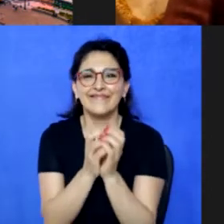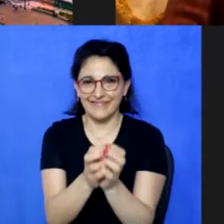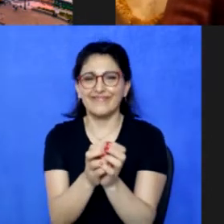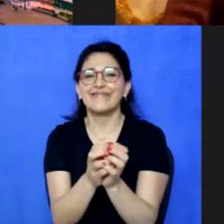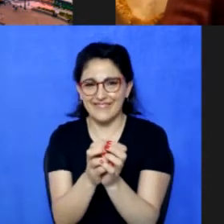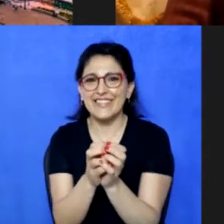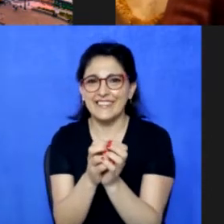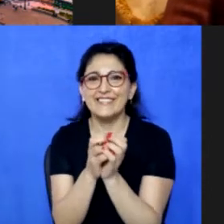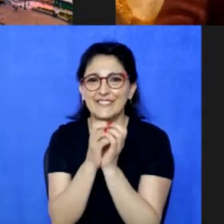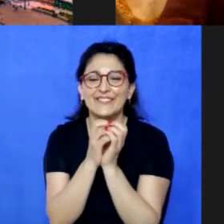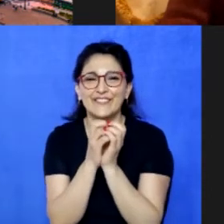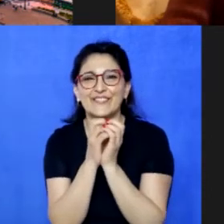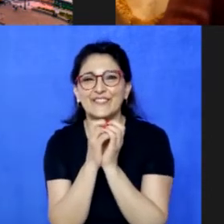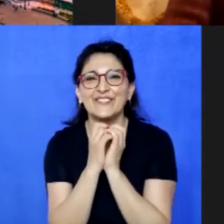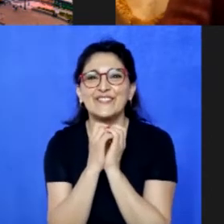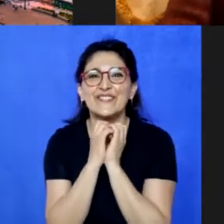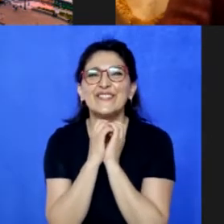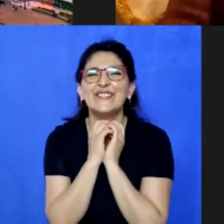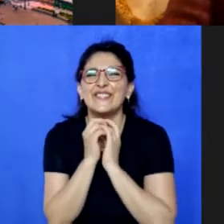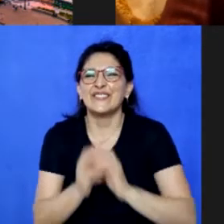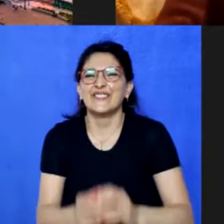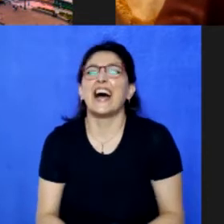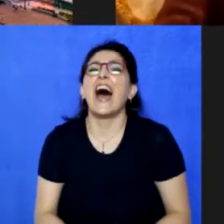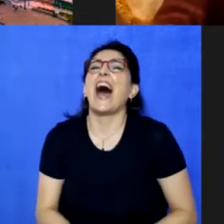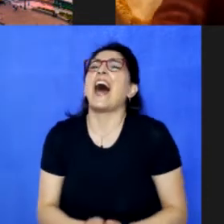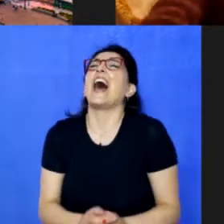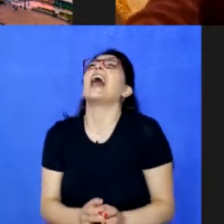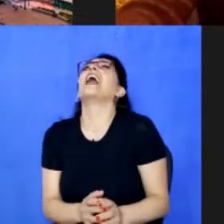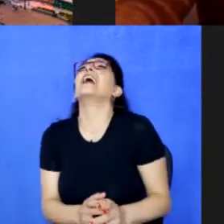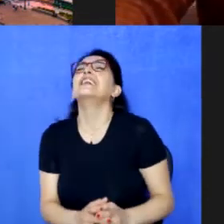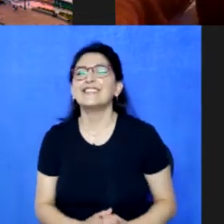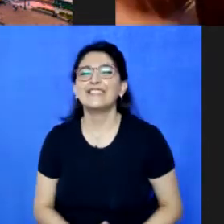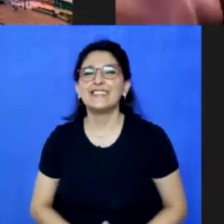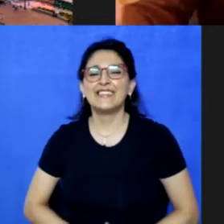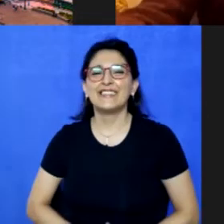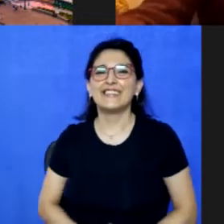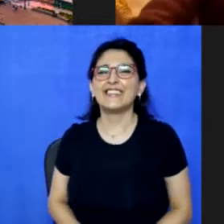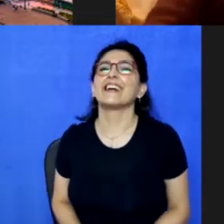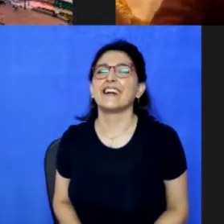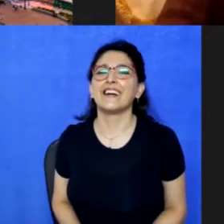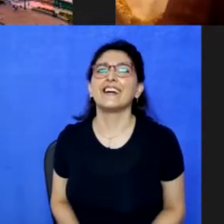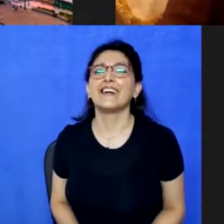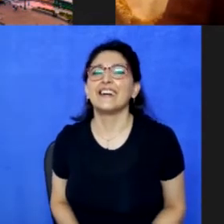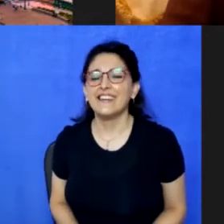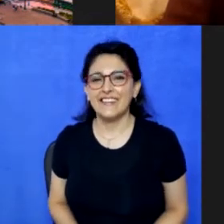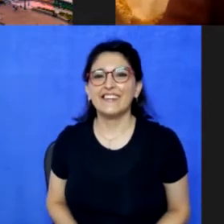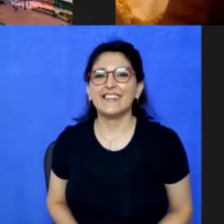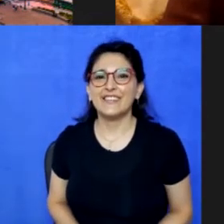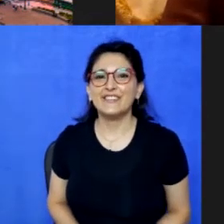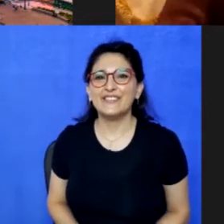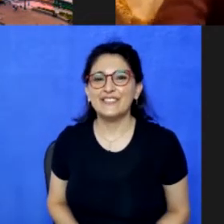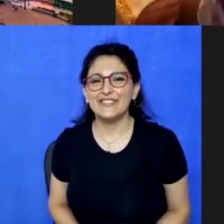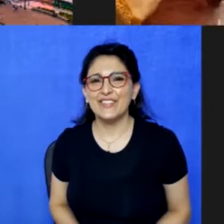Argentina. Entonces empezó el problema. En Italia solo aumentó. Pero en Argentina invece